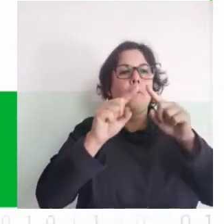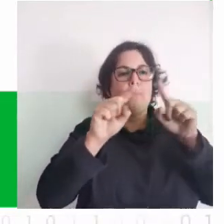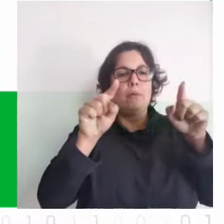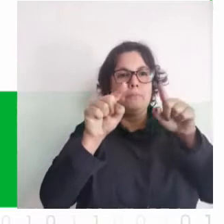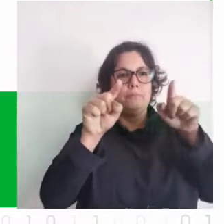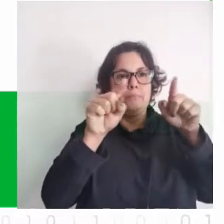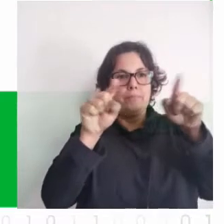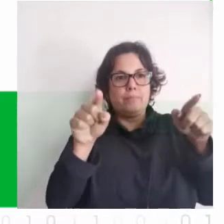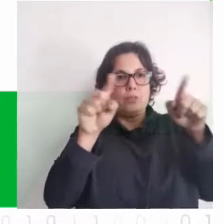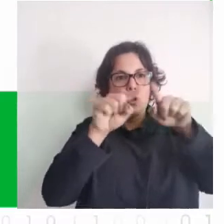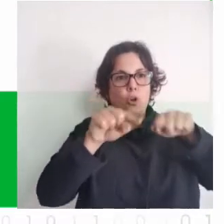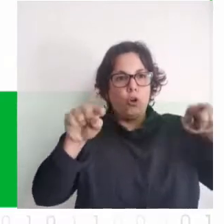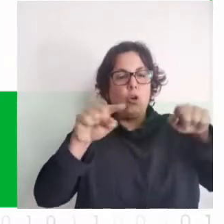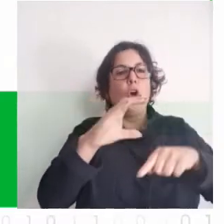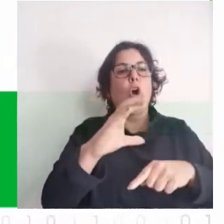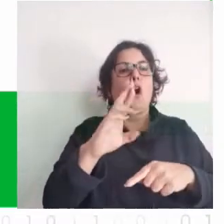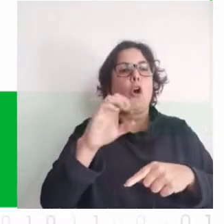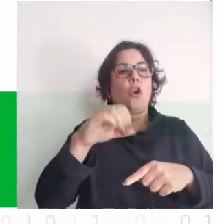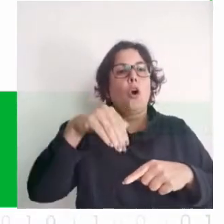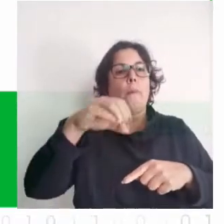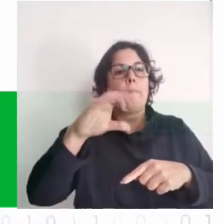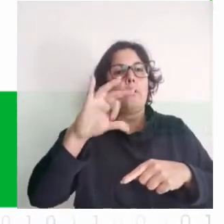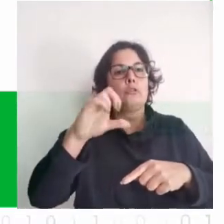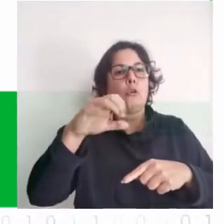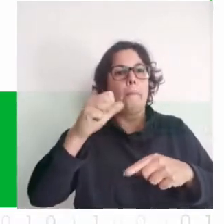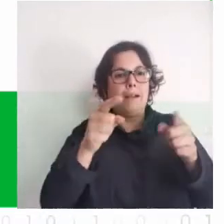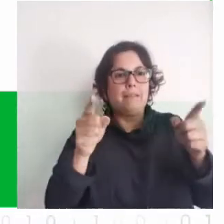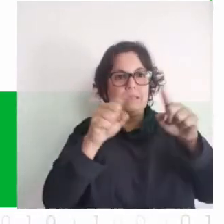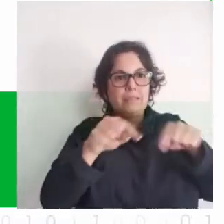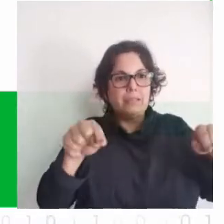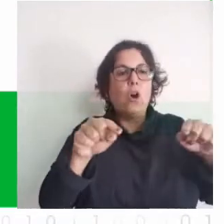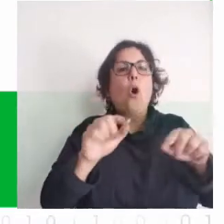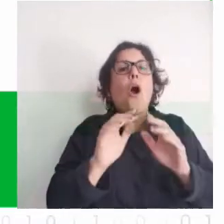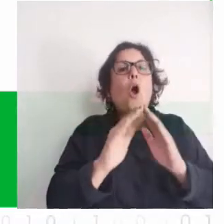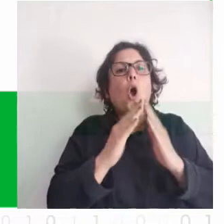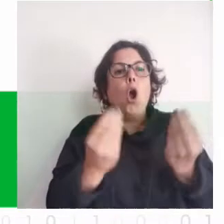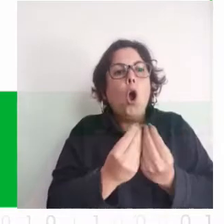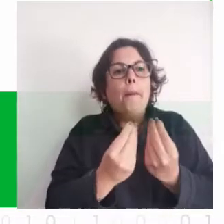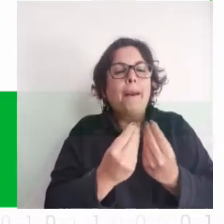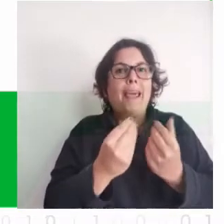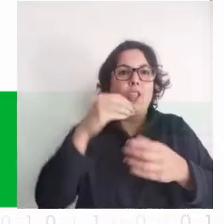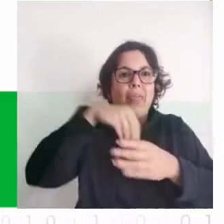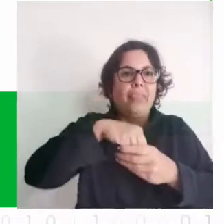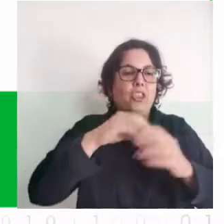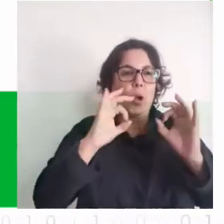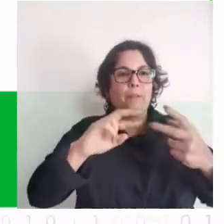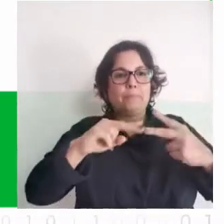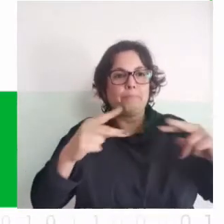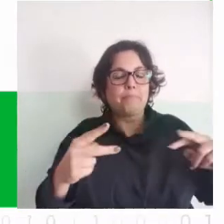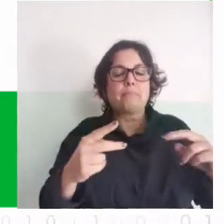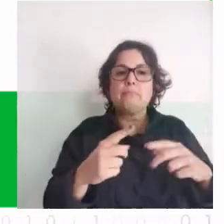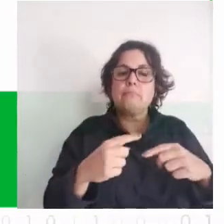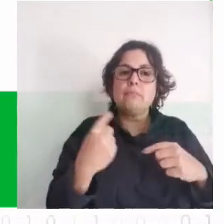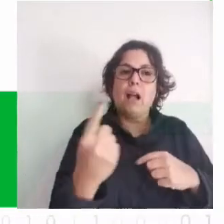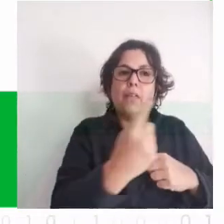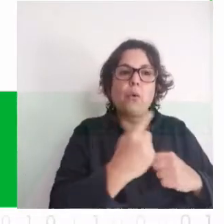nuestro ADN en los cromosomas que vendría a ser nuestro genoma, o el libro entero en esta metáfora. Y cada uno de nosotros tenemos